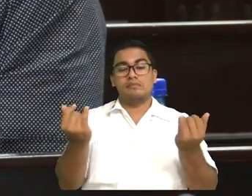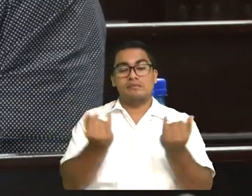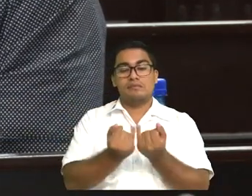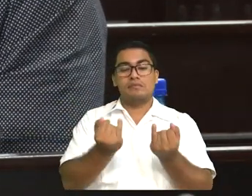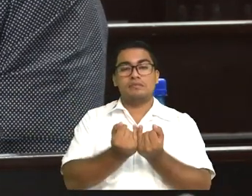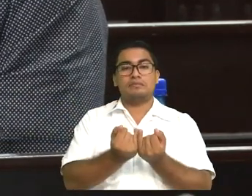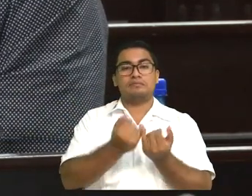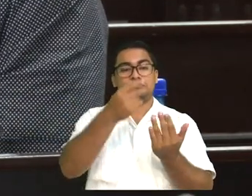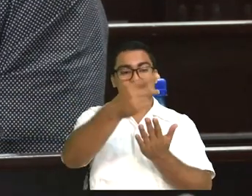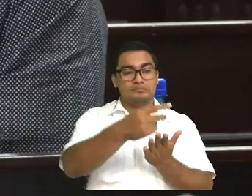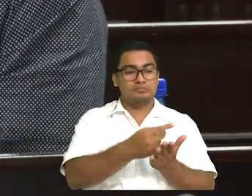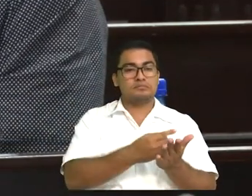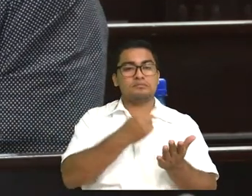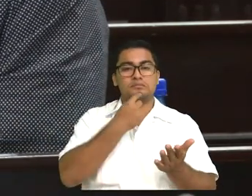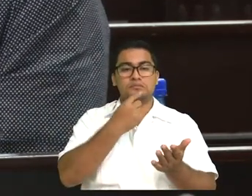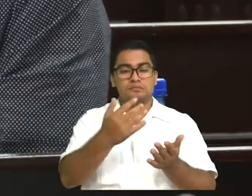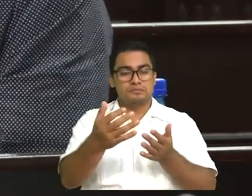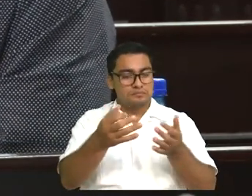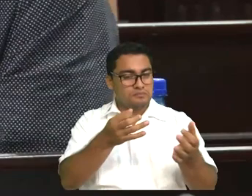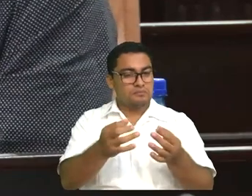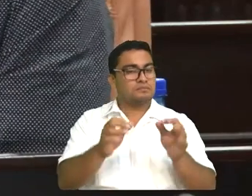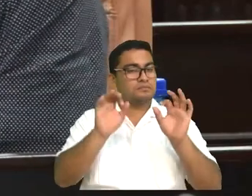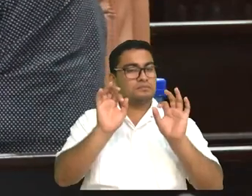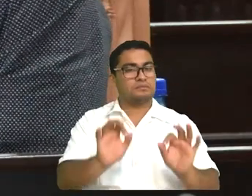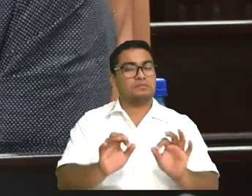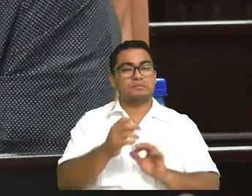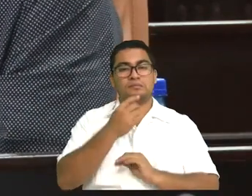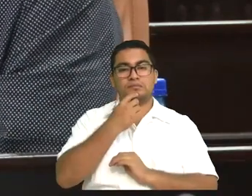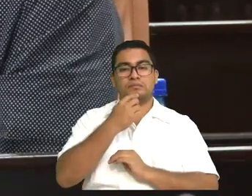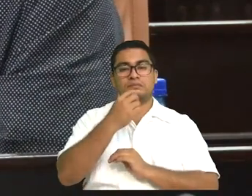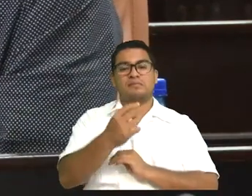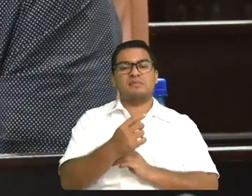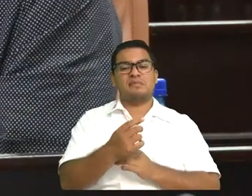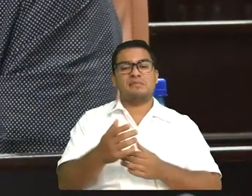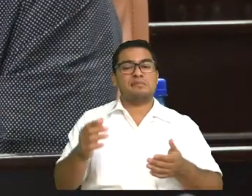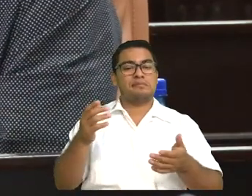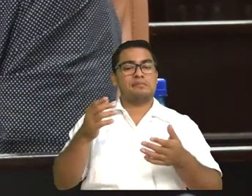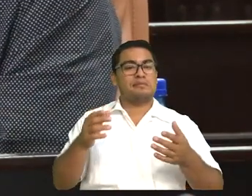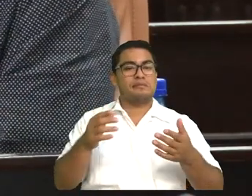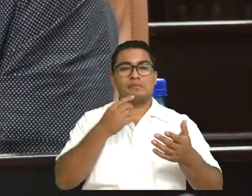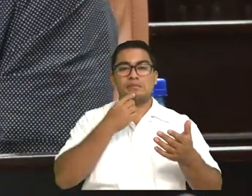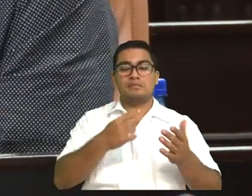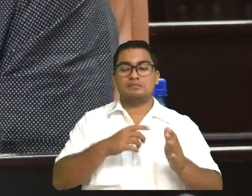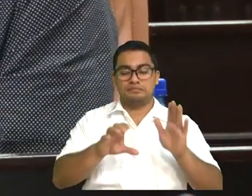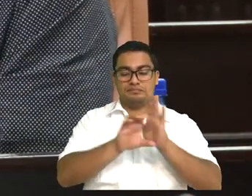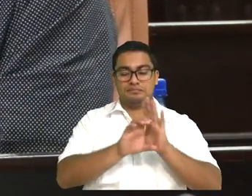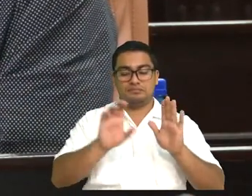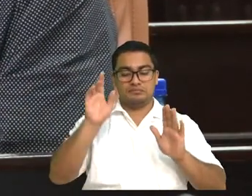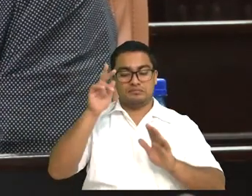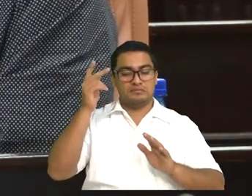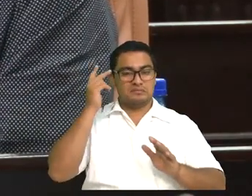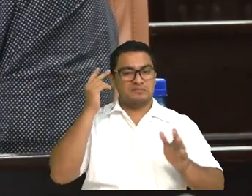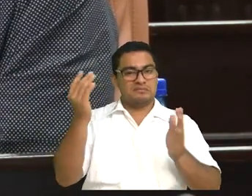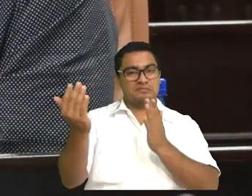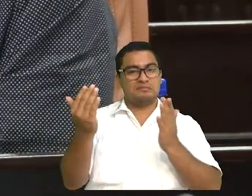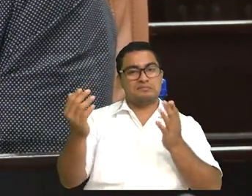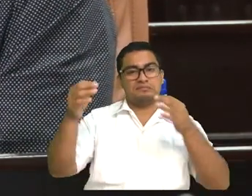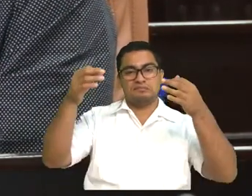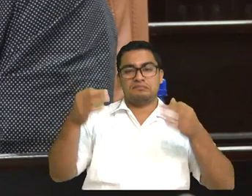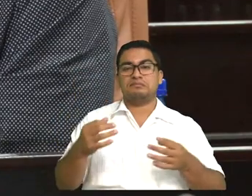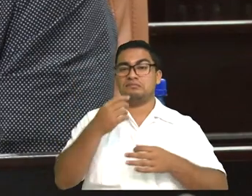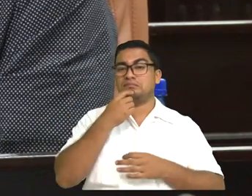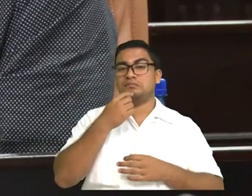el proyecto y su exposición de motivos están bien fundamentados, no se oponen a lo dispuesto en la Constitución política y,